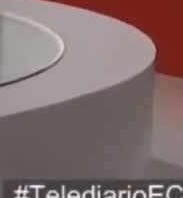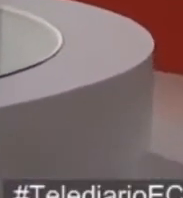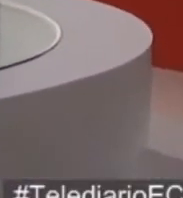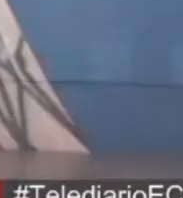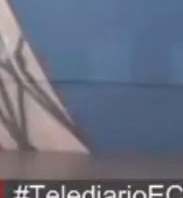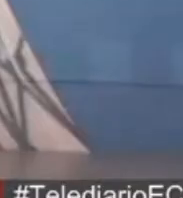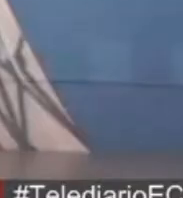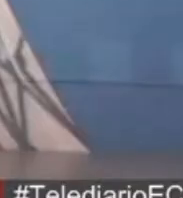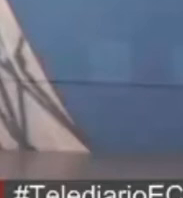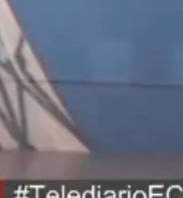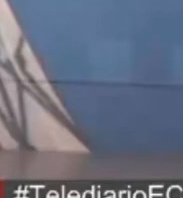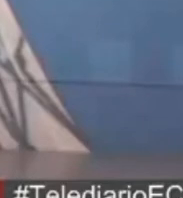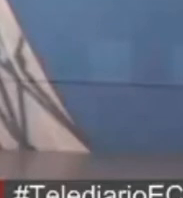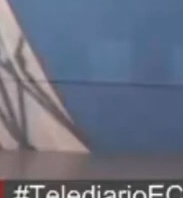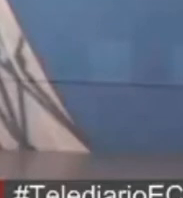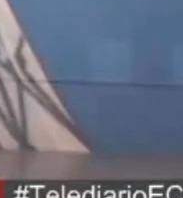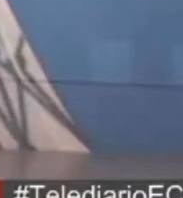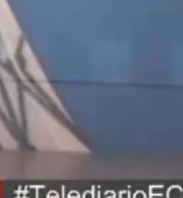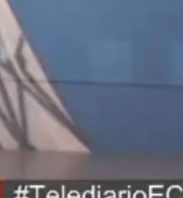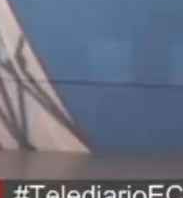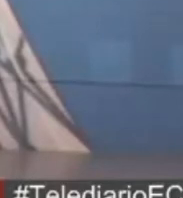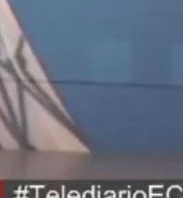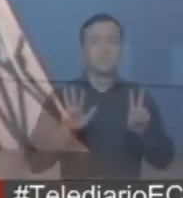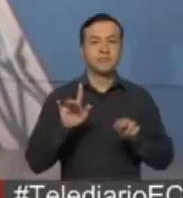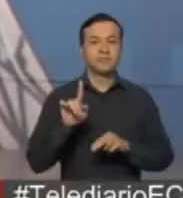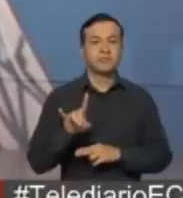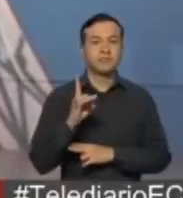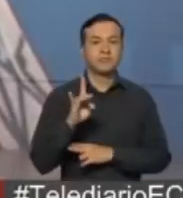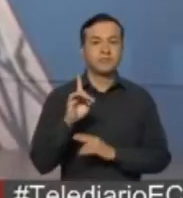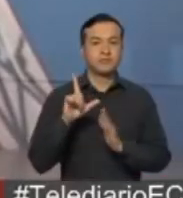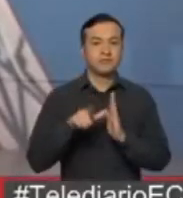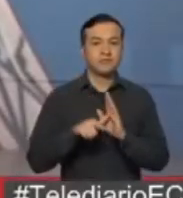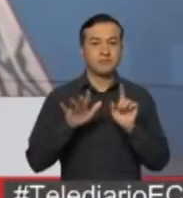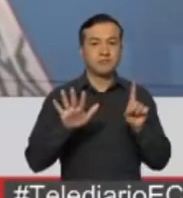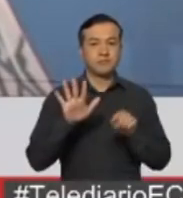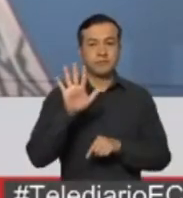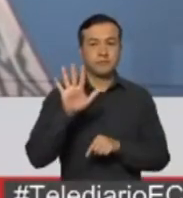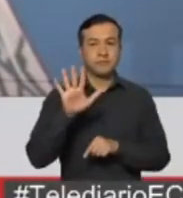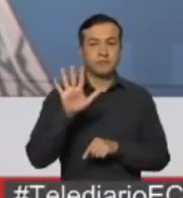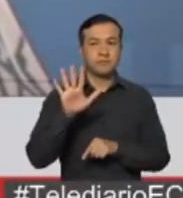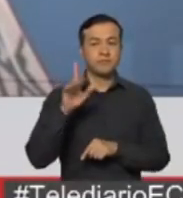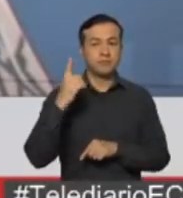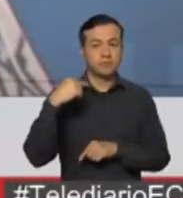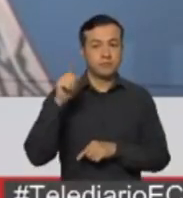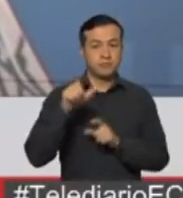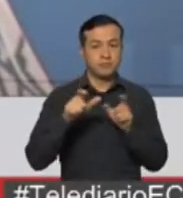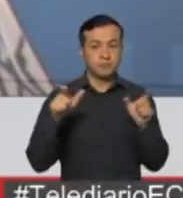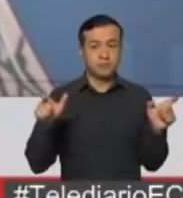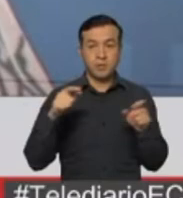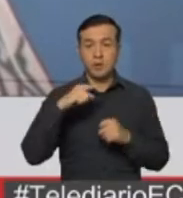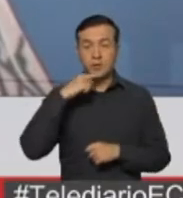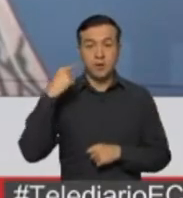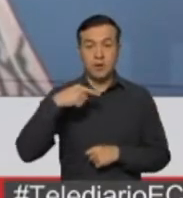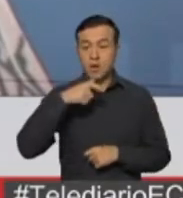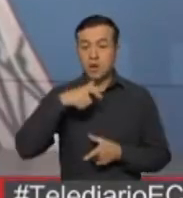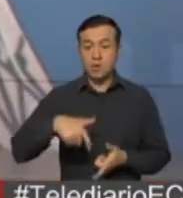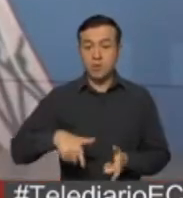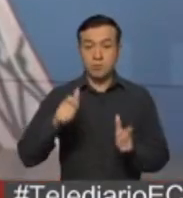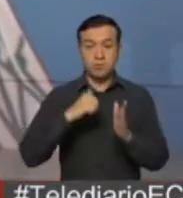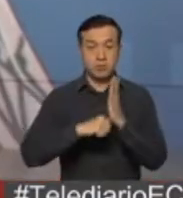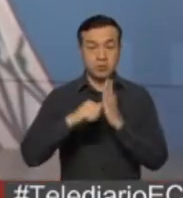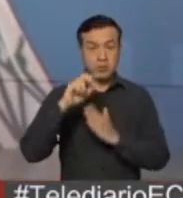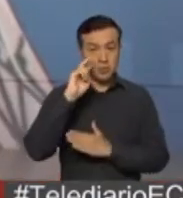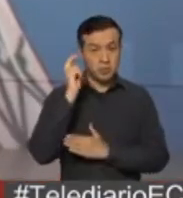7 de la mañana, 18 minutos. Al menos 65 millones de dólares movilizará el feriado de carnaval, según la proyección del Ministerio de